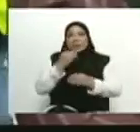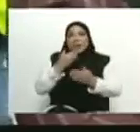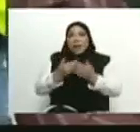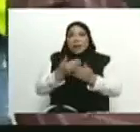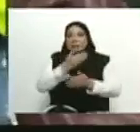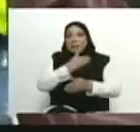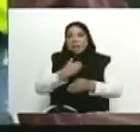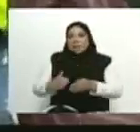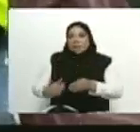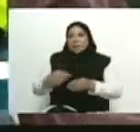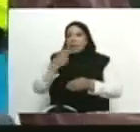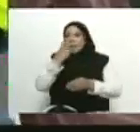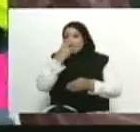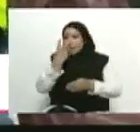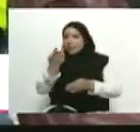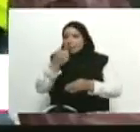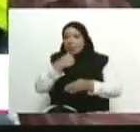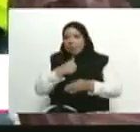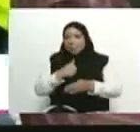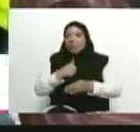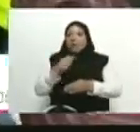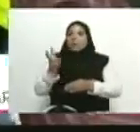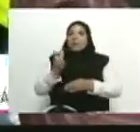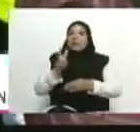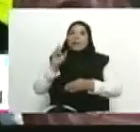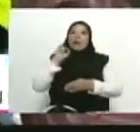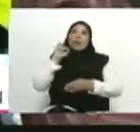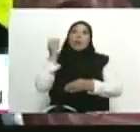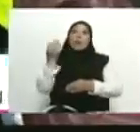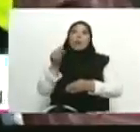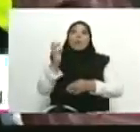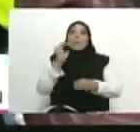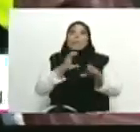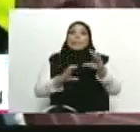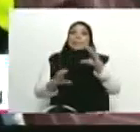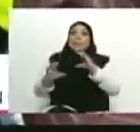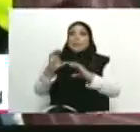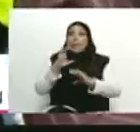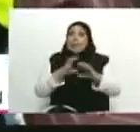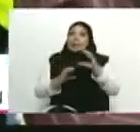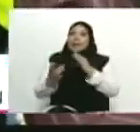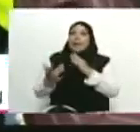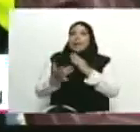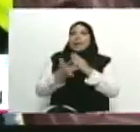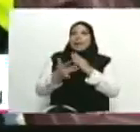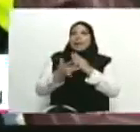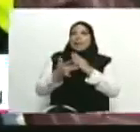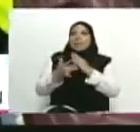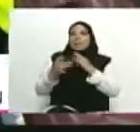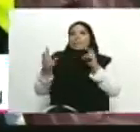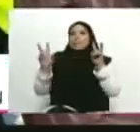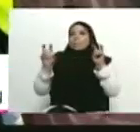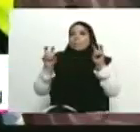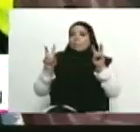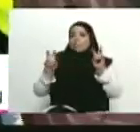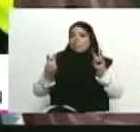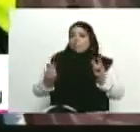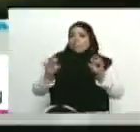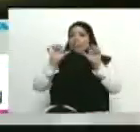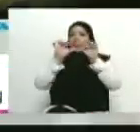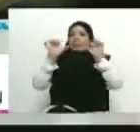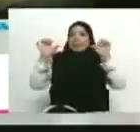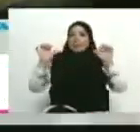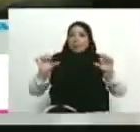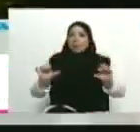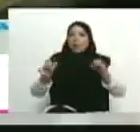estamos desde el corazón de Venezuela, trayéndole más ciencia, más tecnología, más innovación. Somos Sistemas